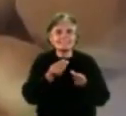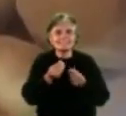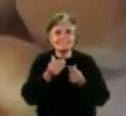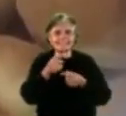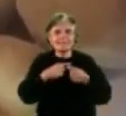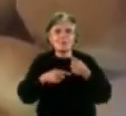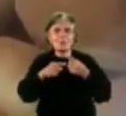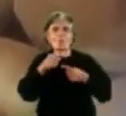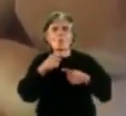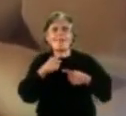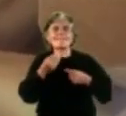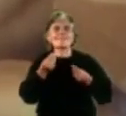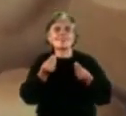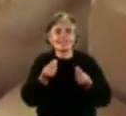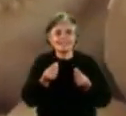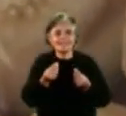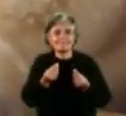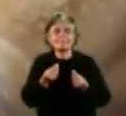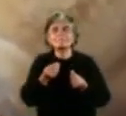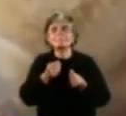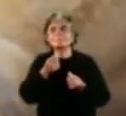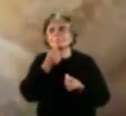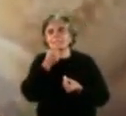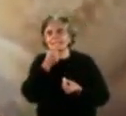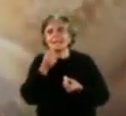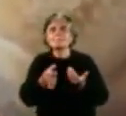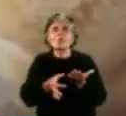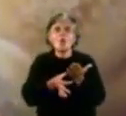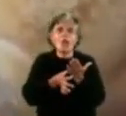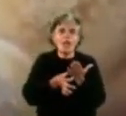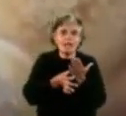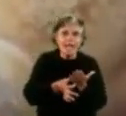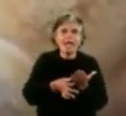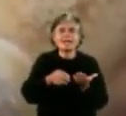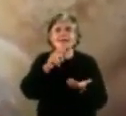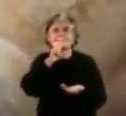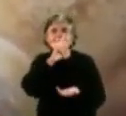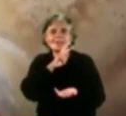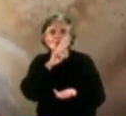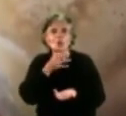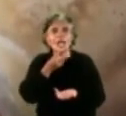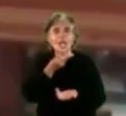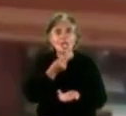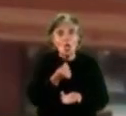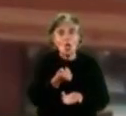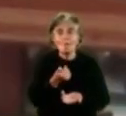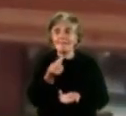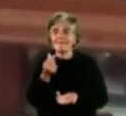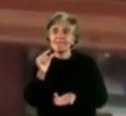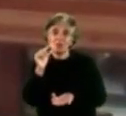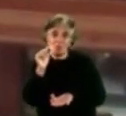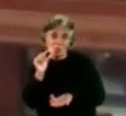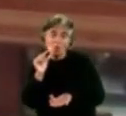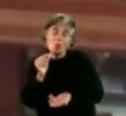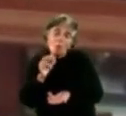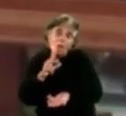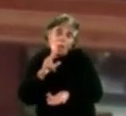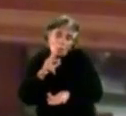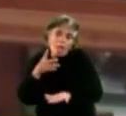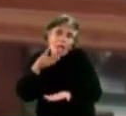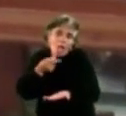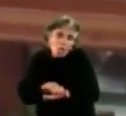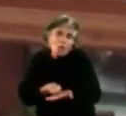consumo de pan. O sea, lo que compra la gente en la carne, en la verdura, lo que queda es de pan. Ha bajado muchísimo las ventas, creo